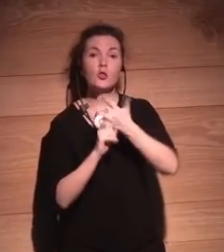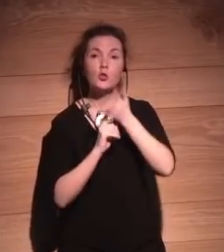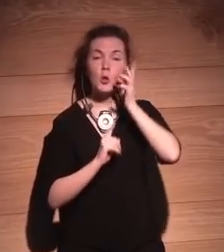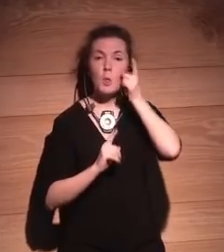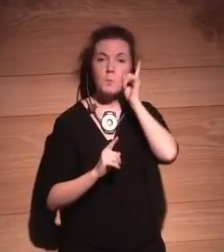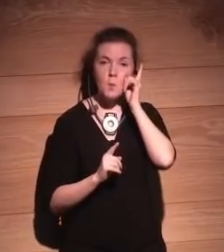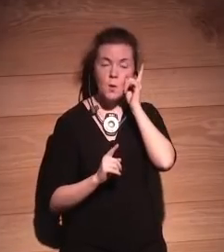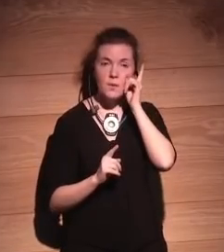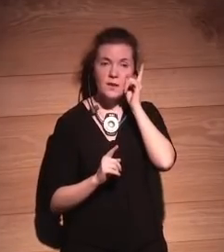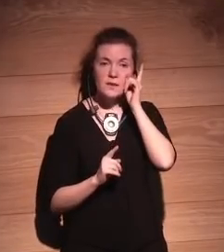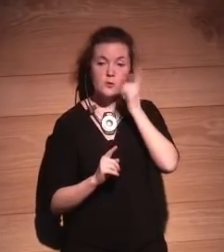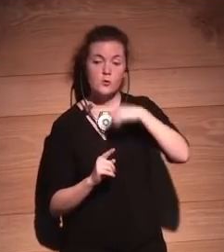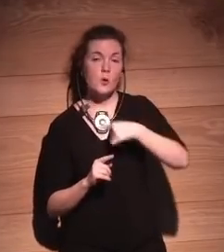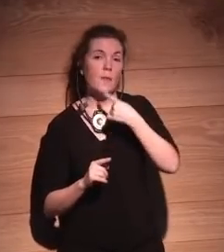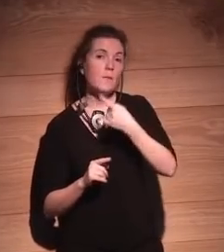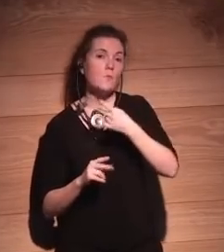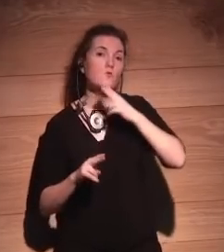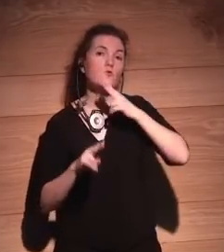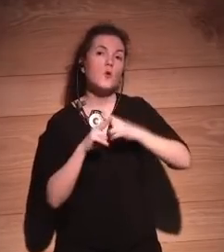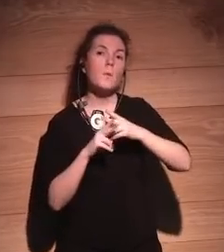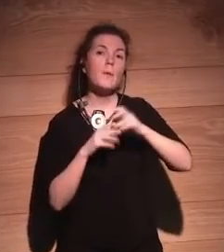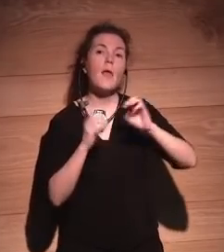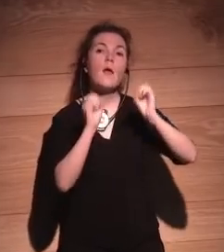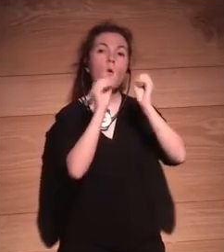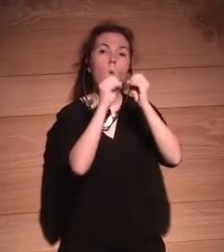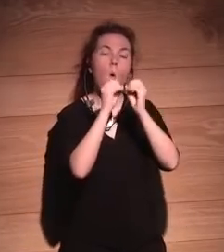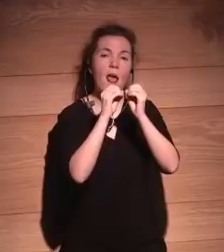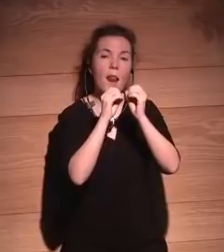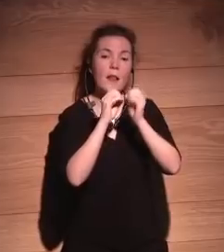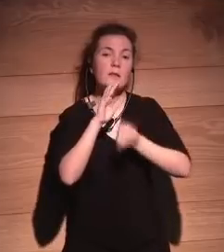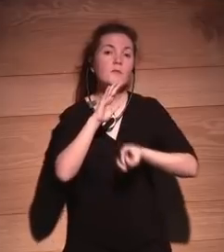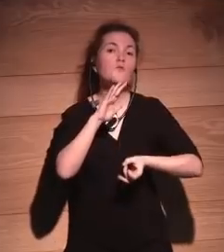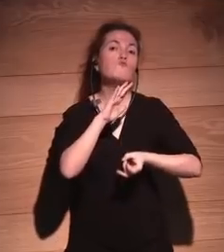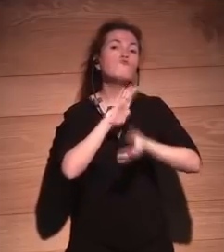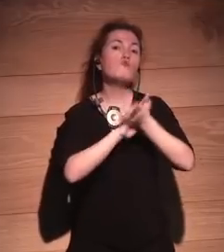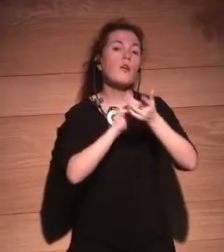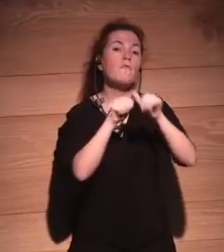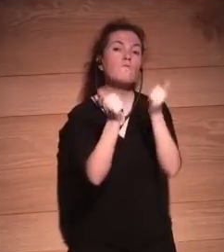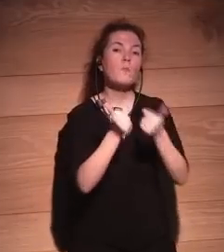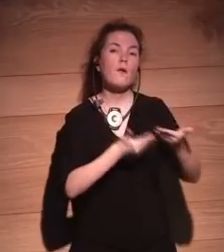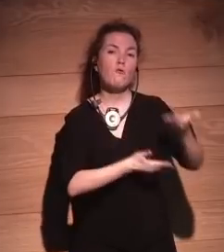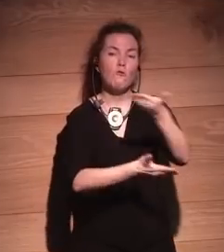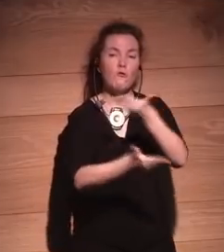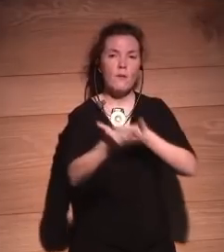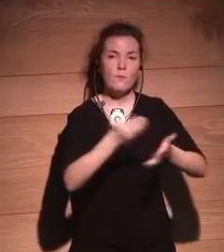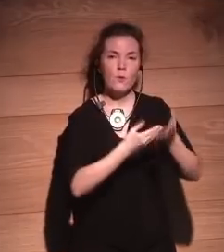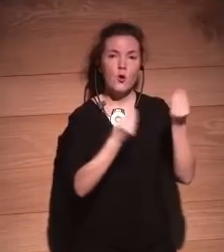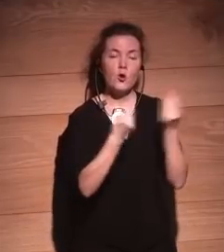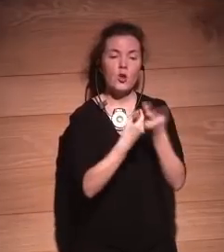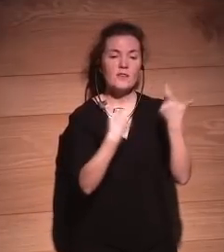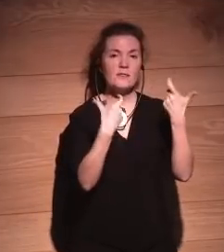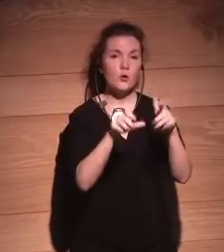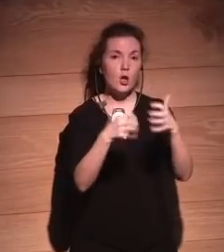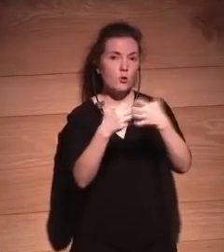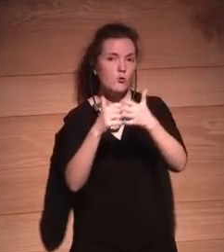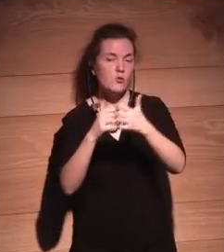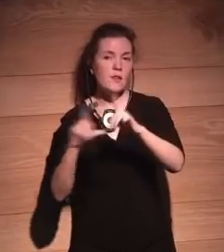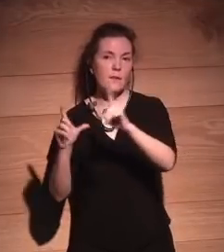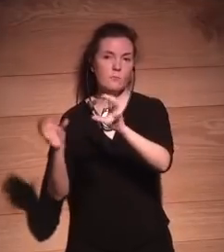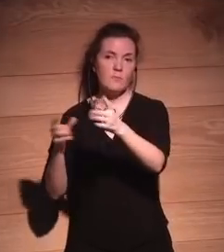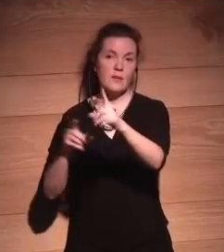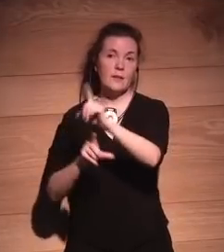móviles que decimos o que denominamos de Google se desarrollaron de manera colaborativa con el sector y con la industria de los medios